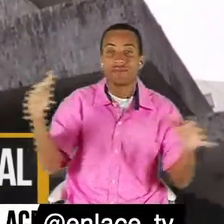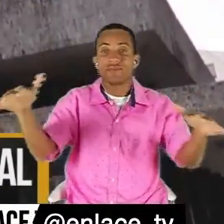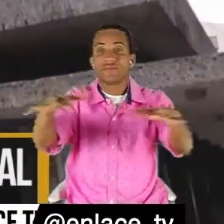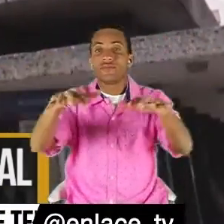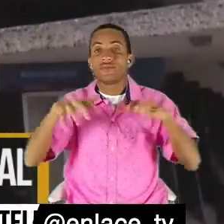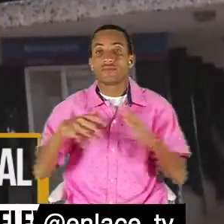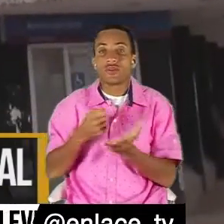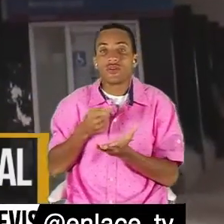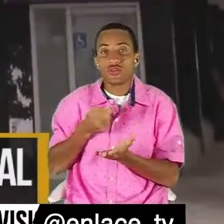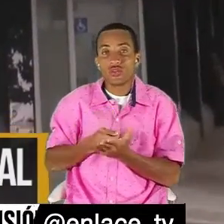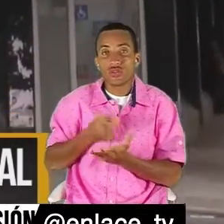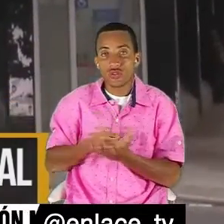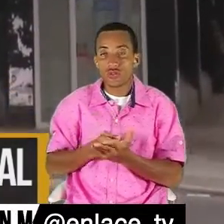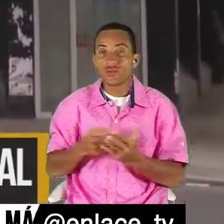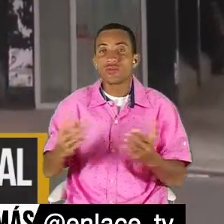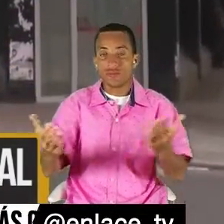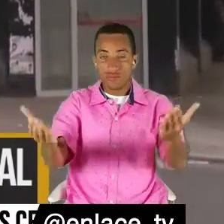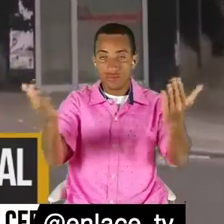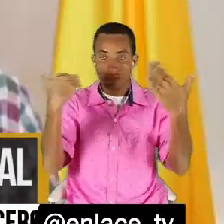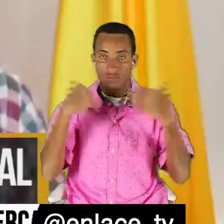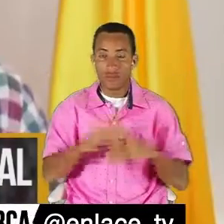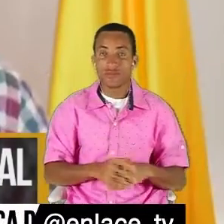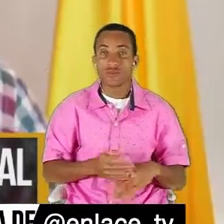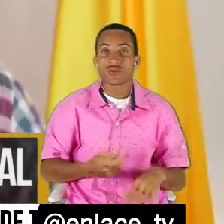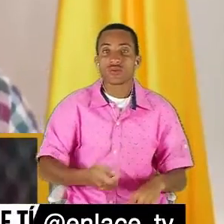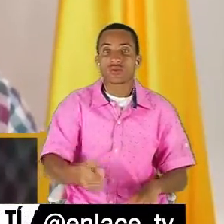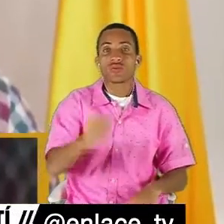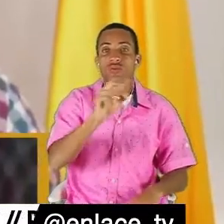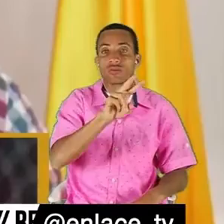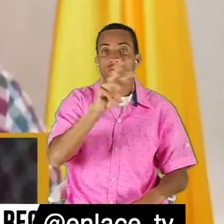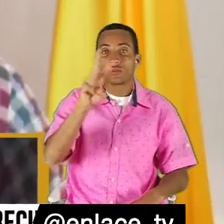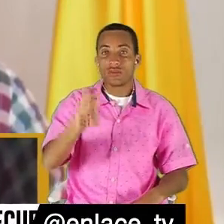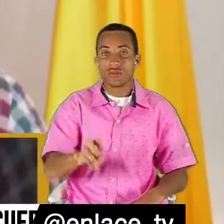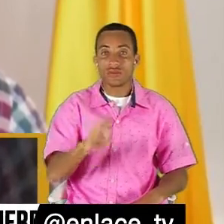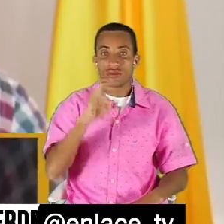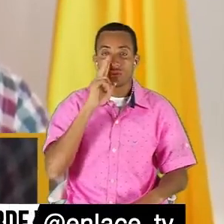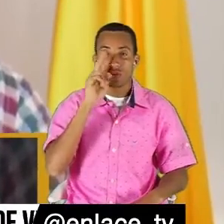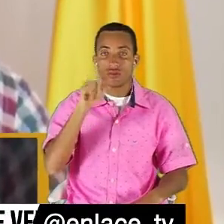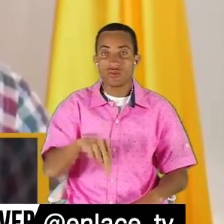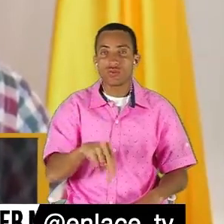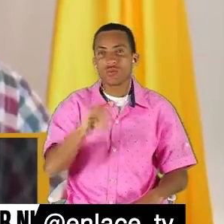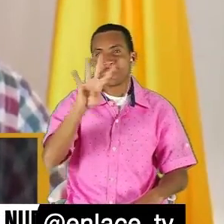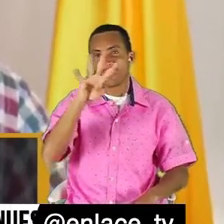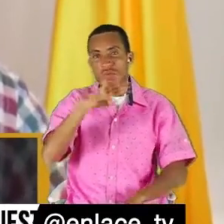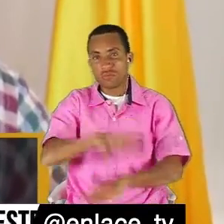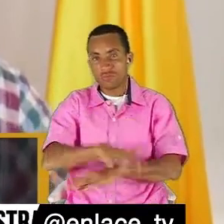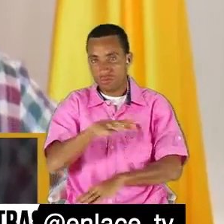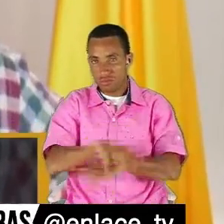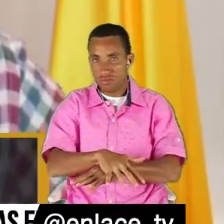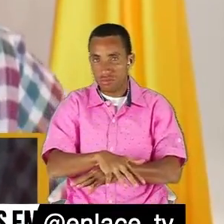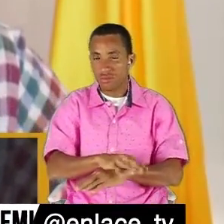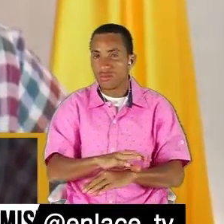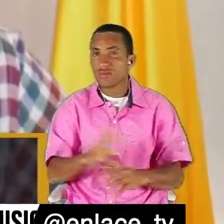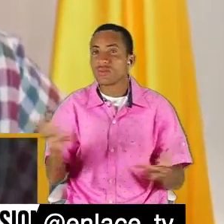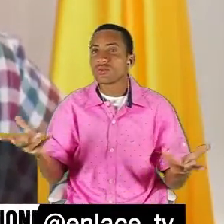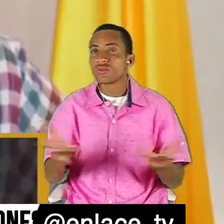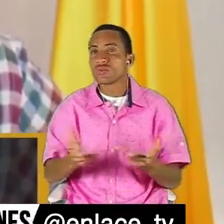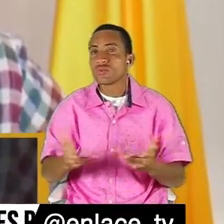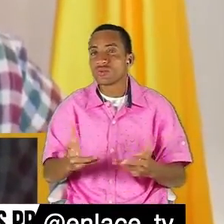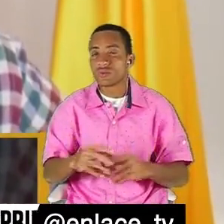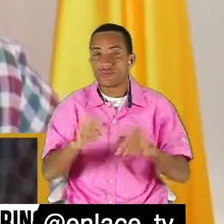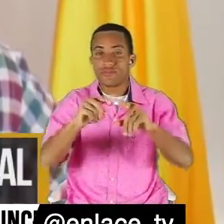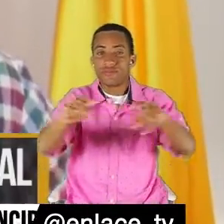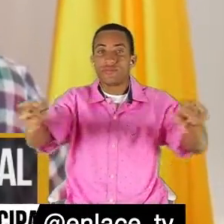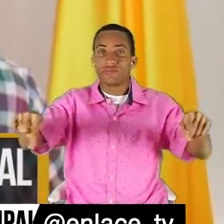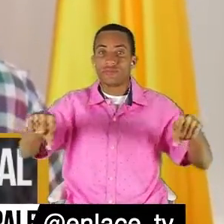Socios citada por la entidad. Este 28 de junio a las 4 de la tarde en el auditorio de la